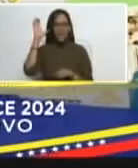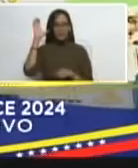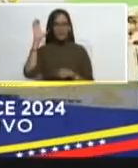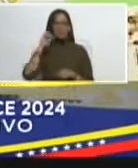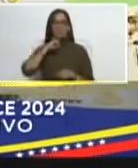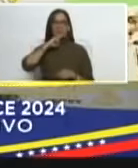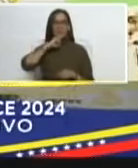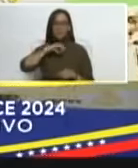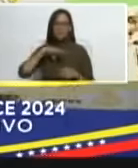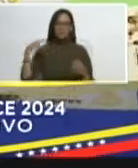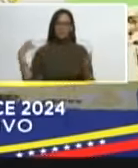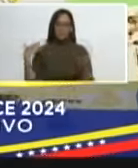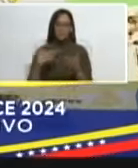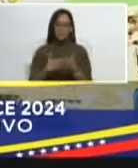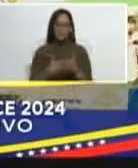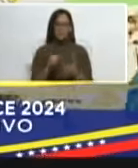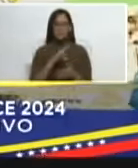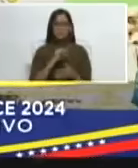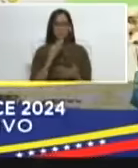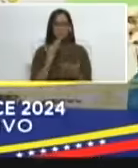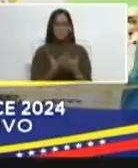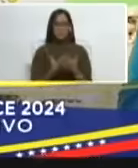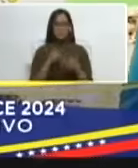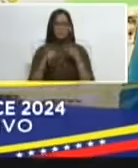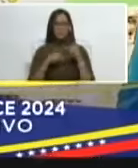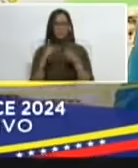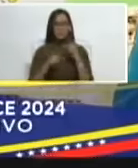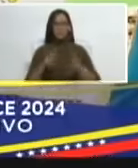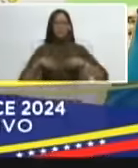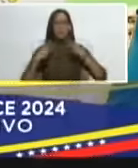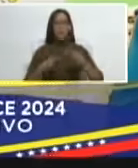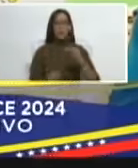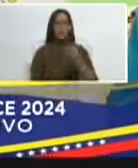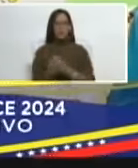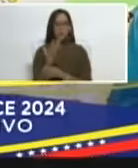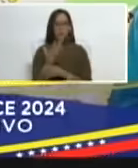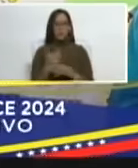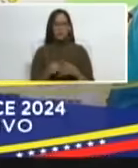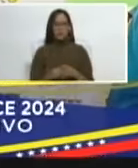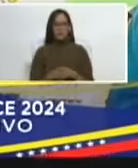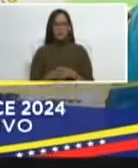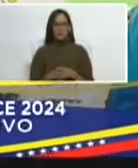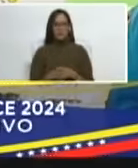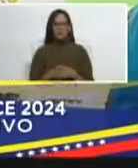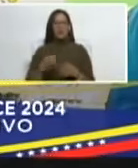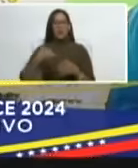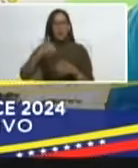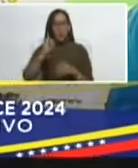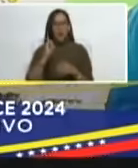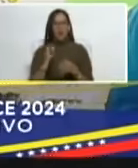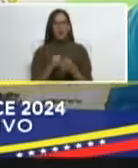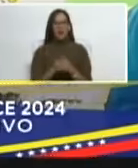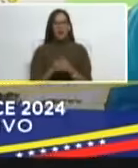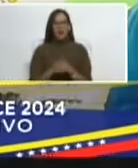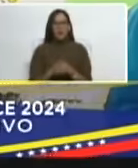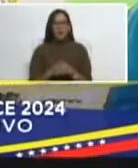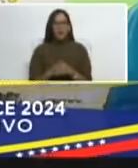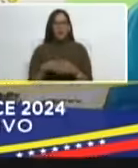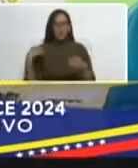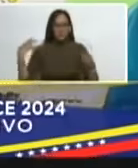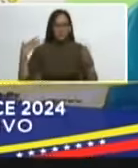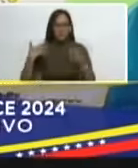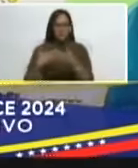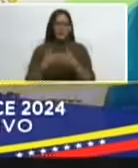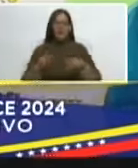históricamente hablando, que no dejaban que los productores nuevos surgieran, que hubiera una generación emergente de